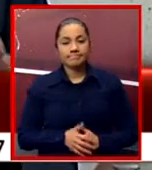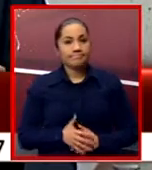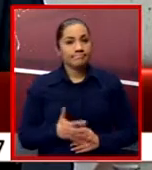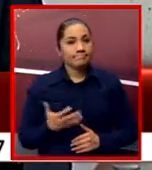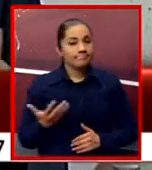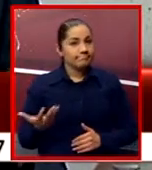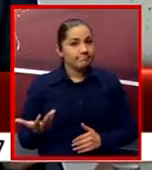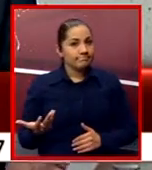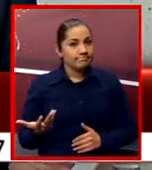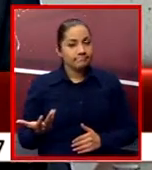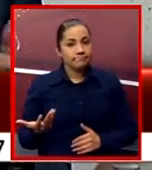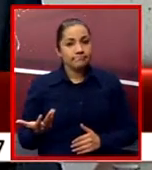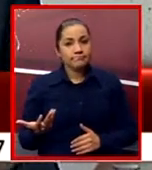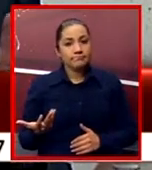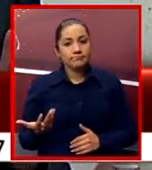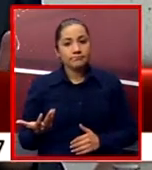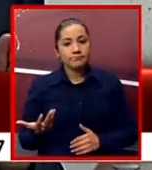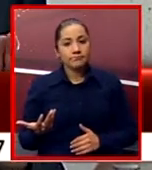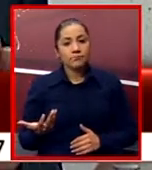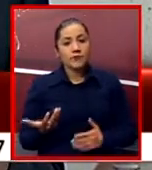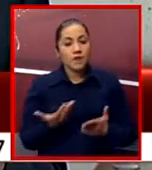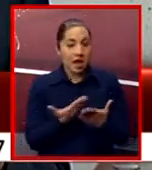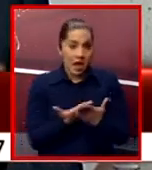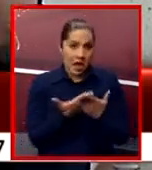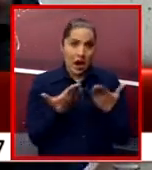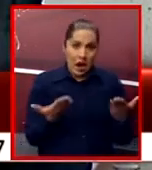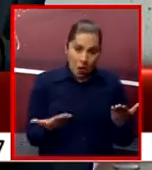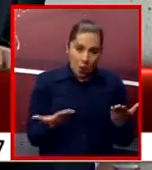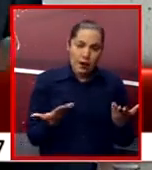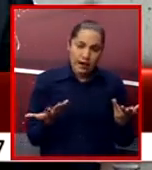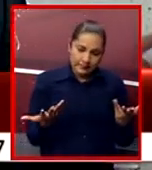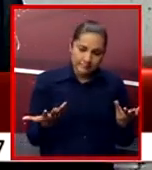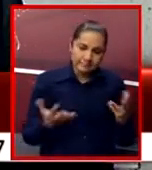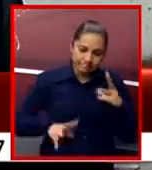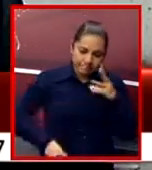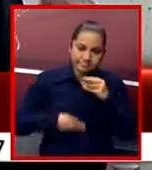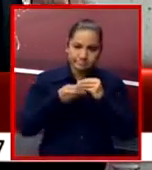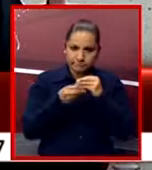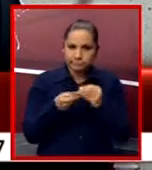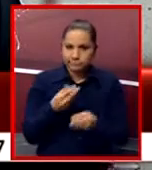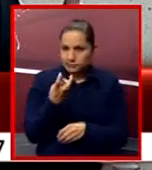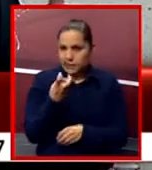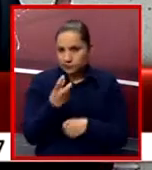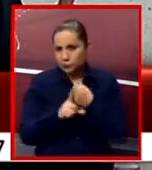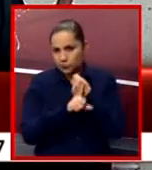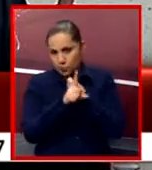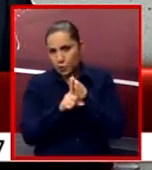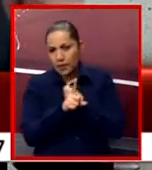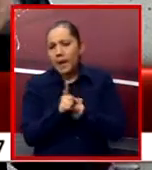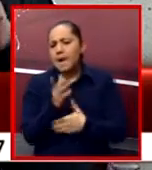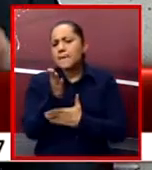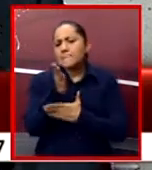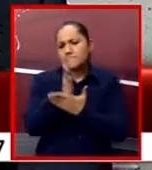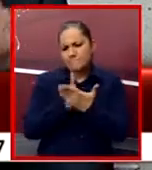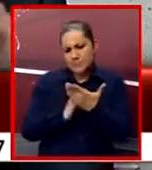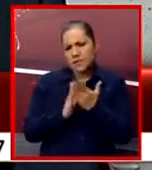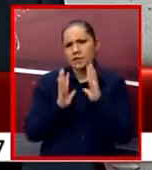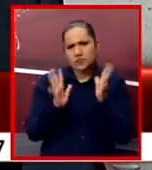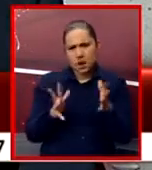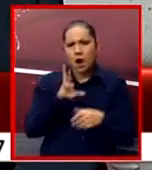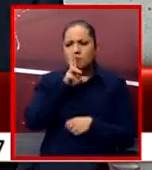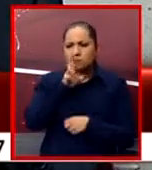Y hoy padecemos parte del problema. Se resolvió en parte con lo que